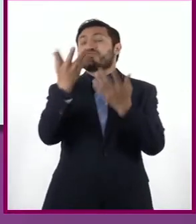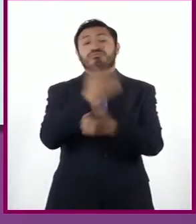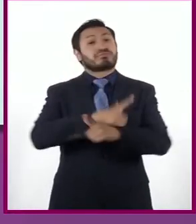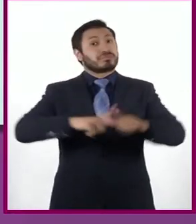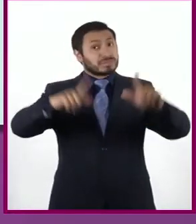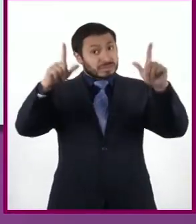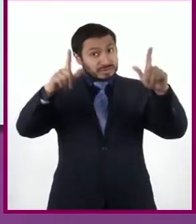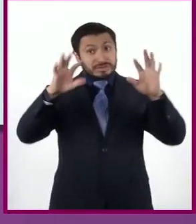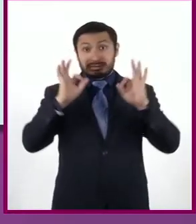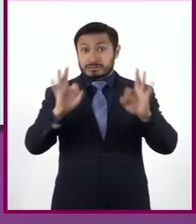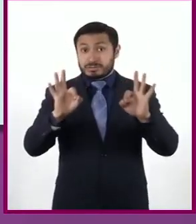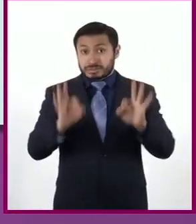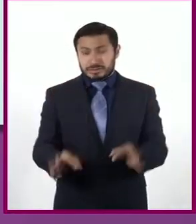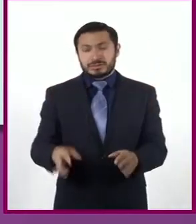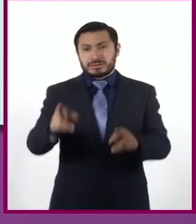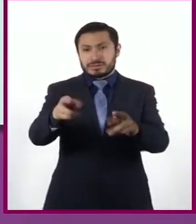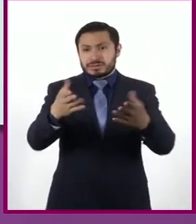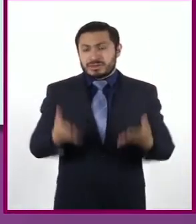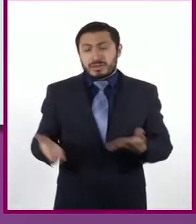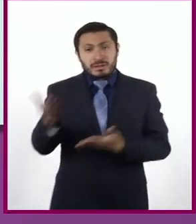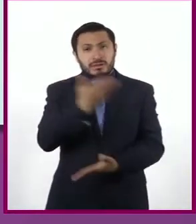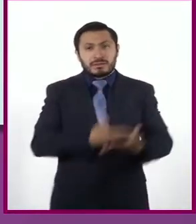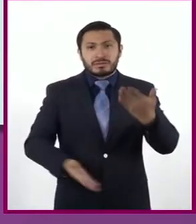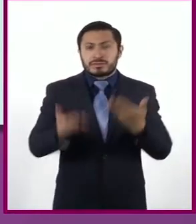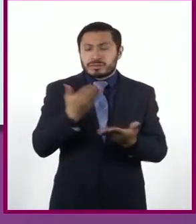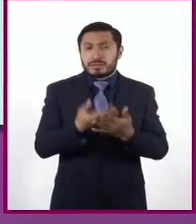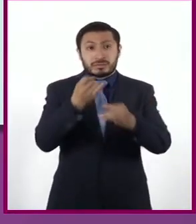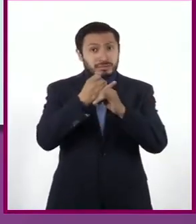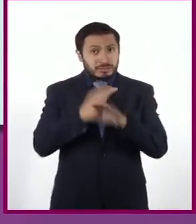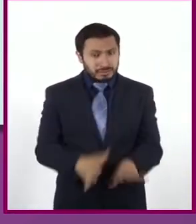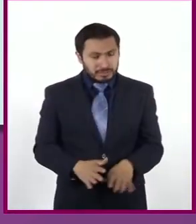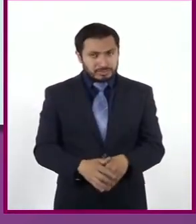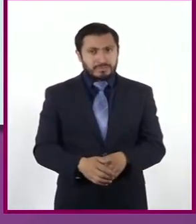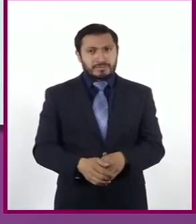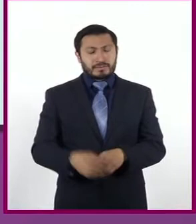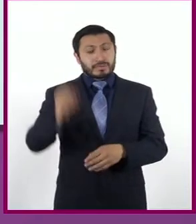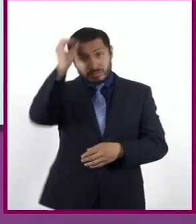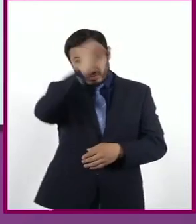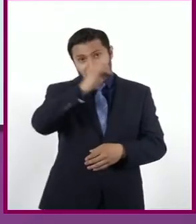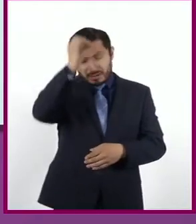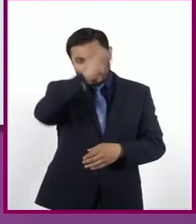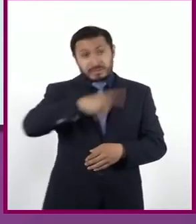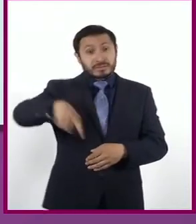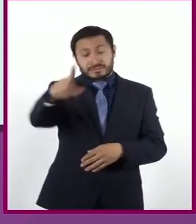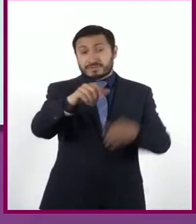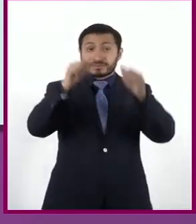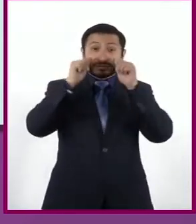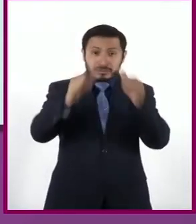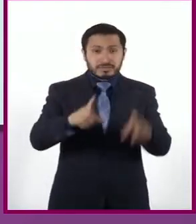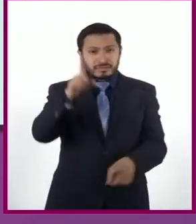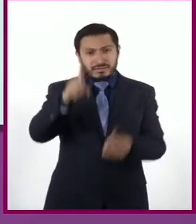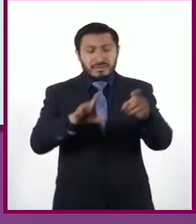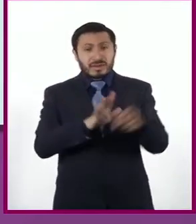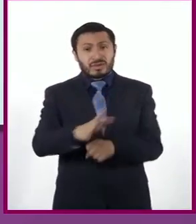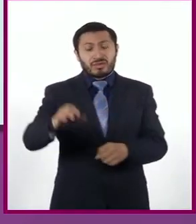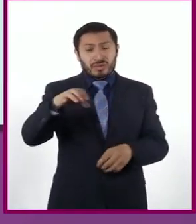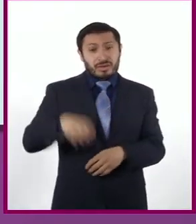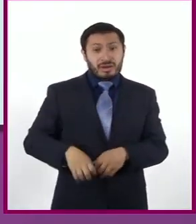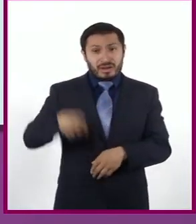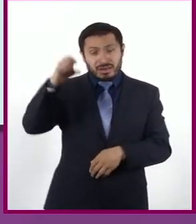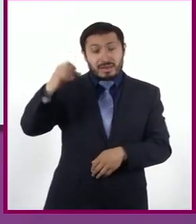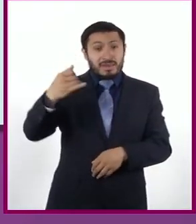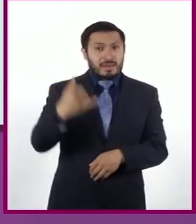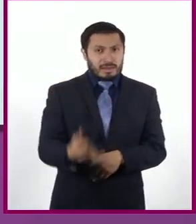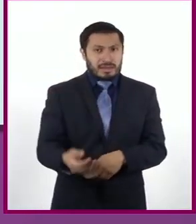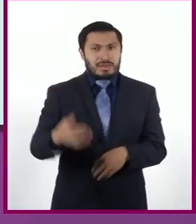libre, recibir y compartir información, considerar sus opiniones en función de la edad y la madurez de la niña